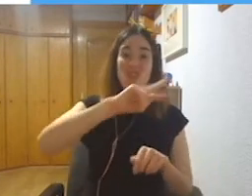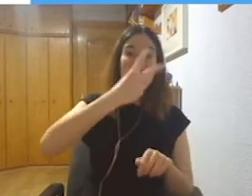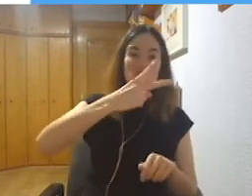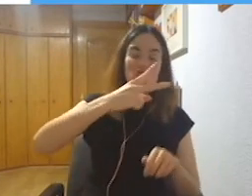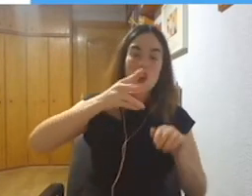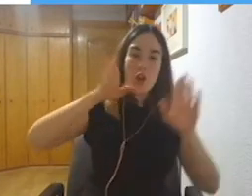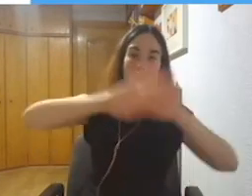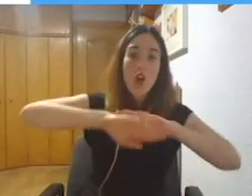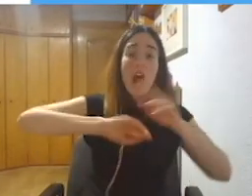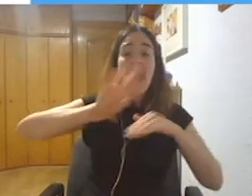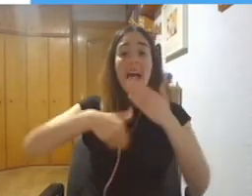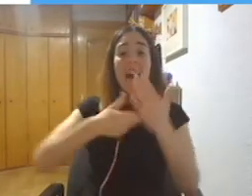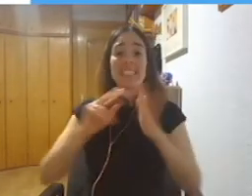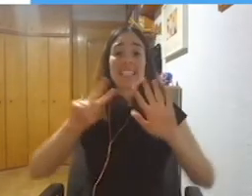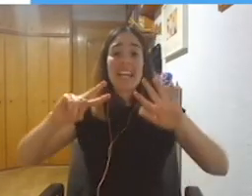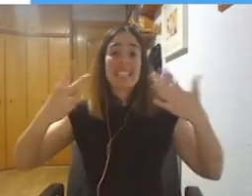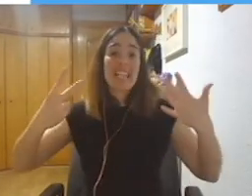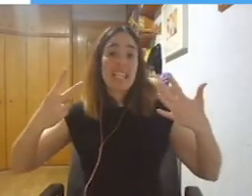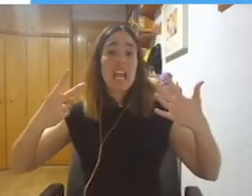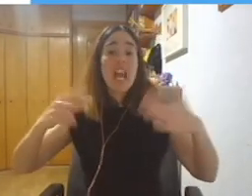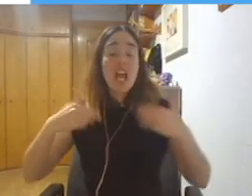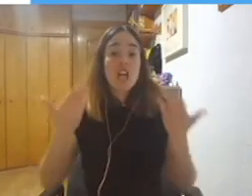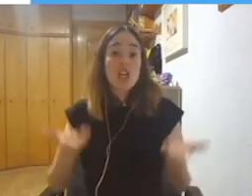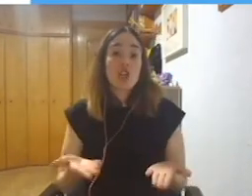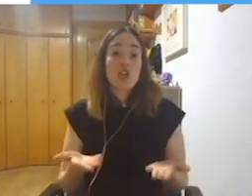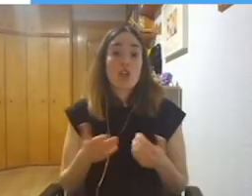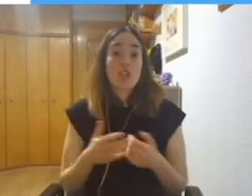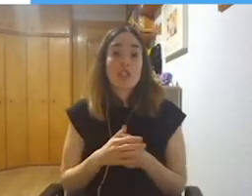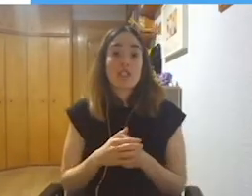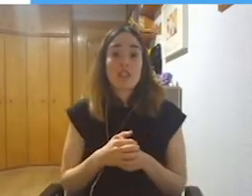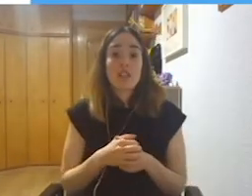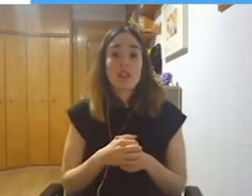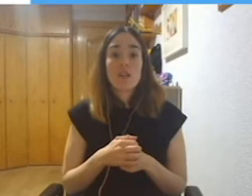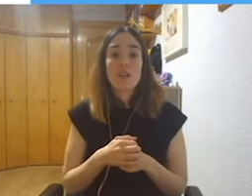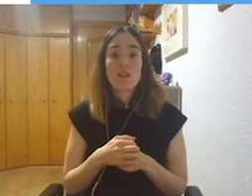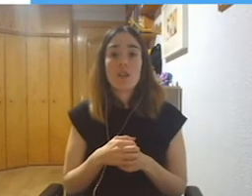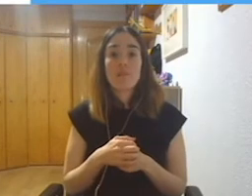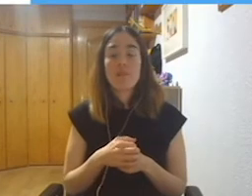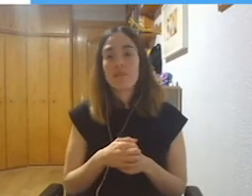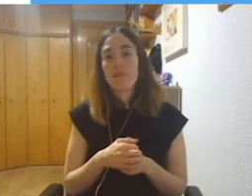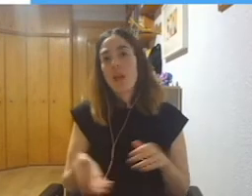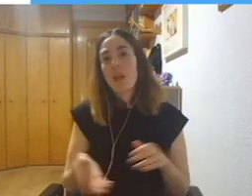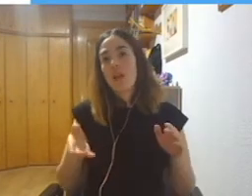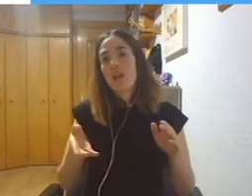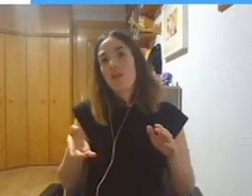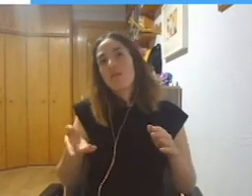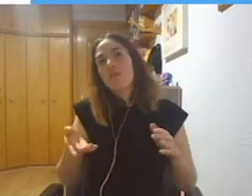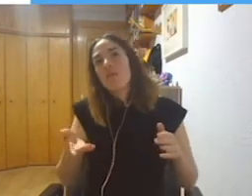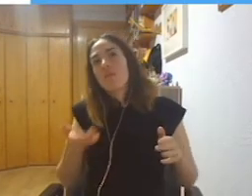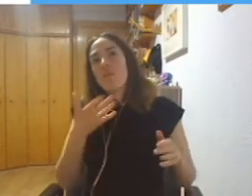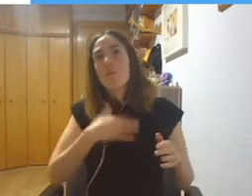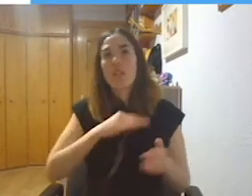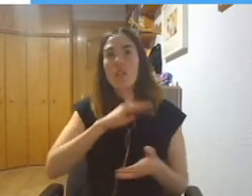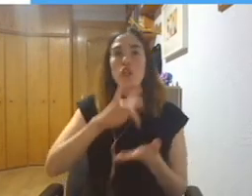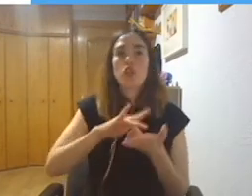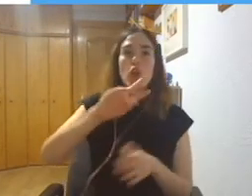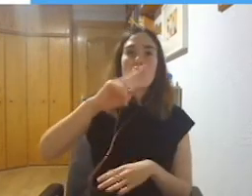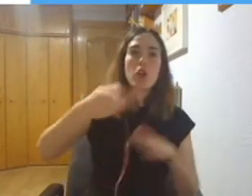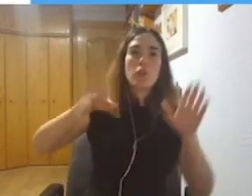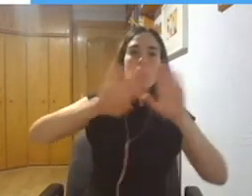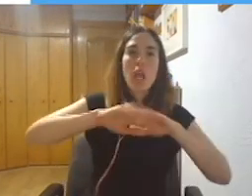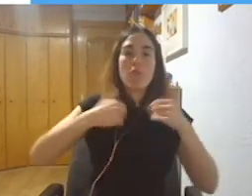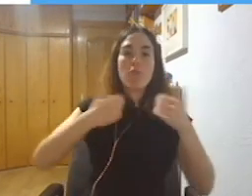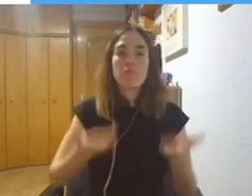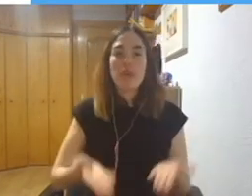de la mañana hasta las 7, que por ejemplo eso pues hasta las 12 de la mañana te quedas algún día, pero en los